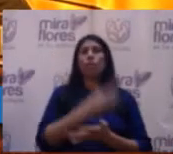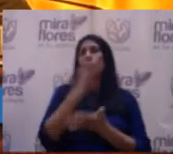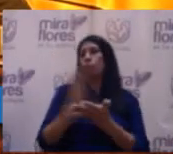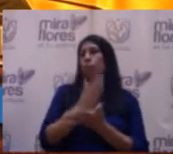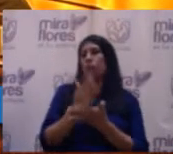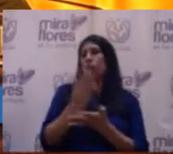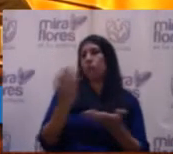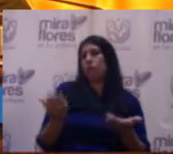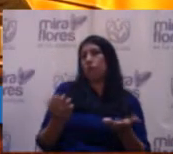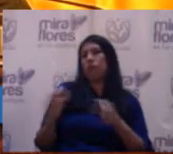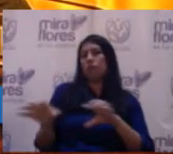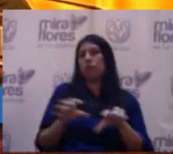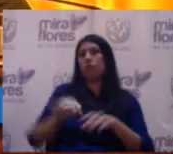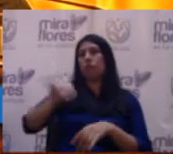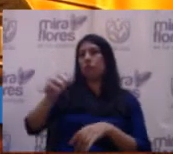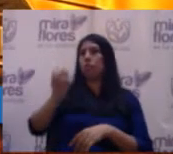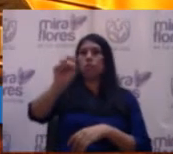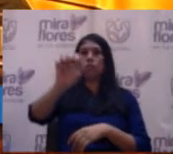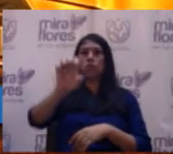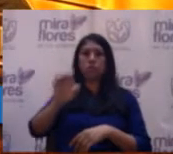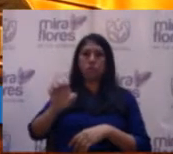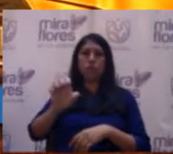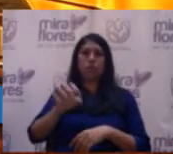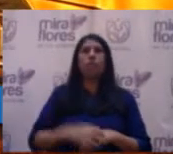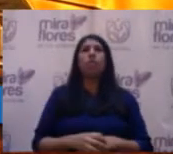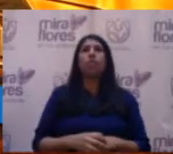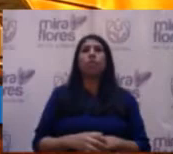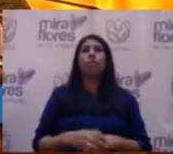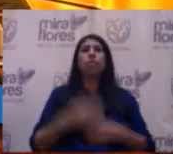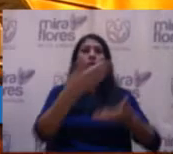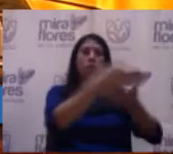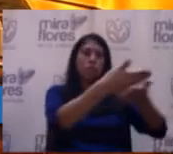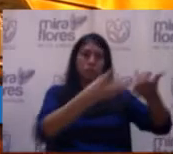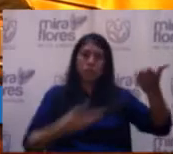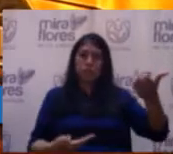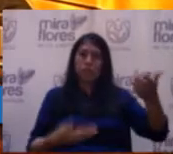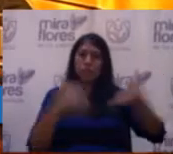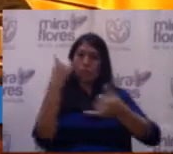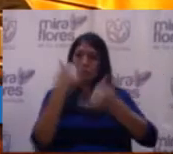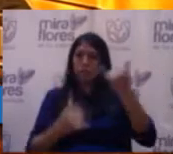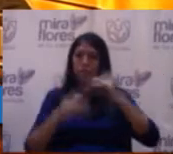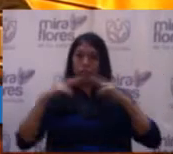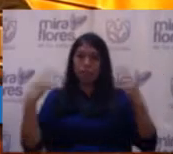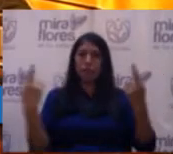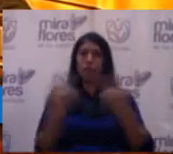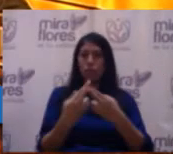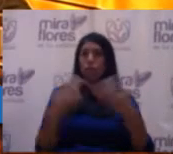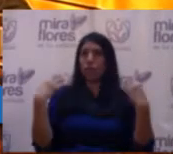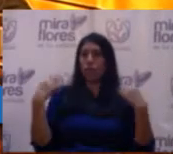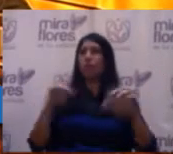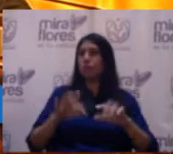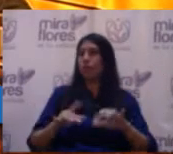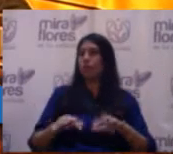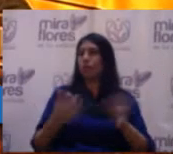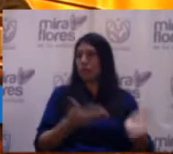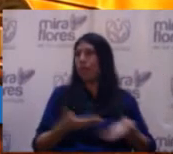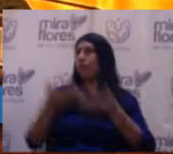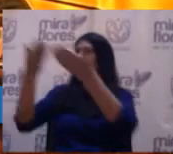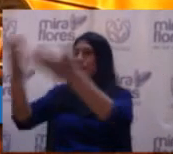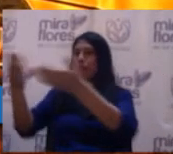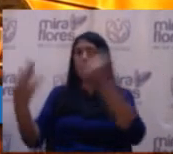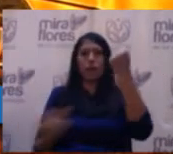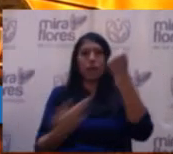por el señor José Fernando López Ontaneda, documento que al final de la sesión la Secretaría General le hará llegar al regidor